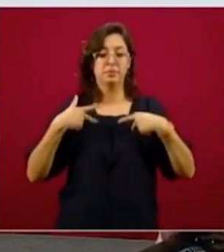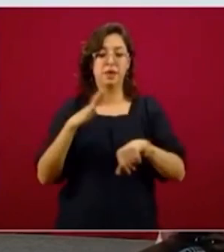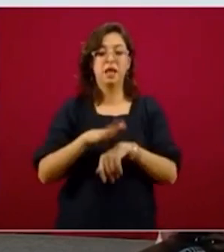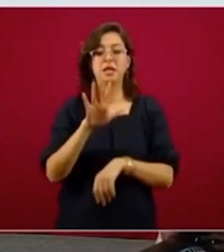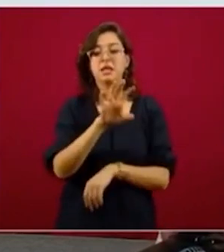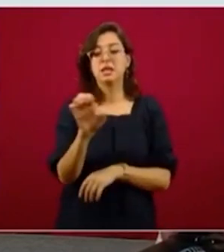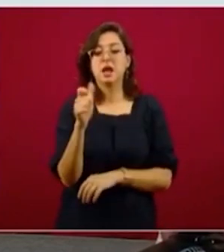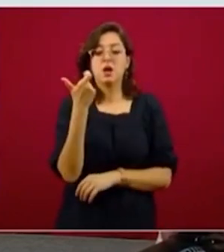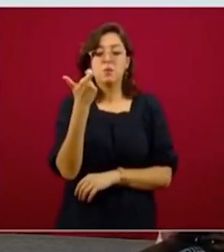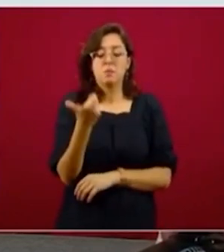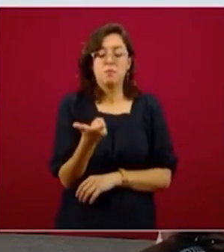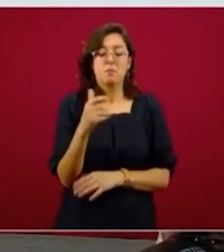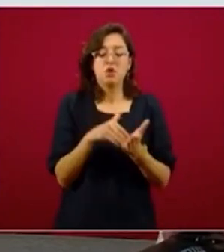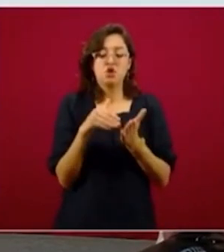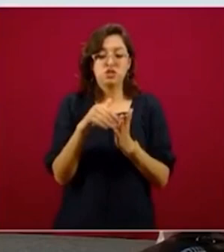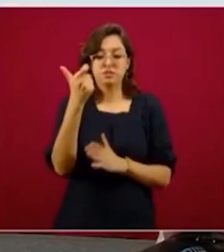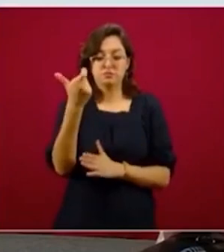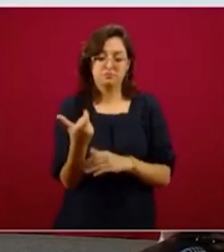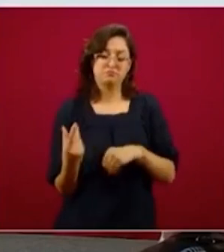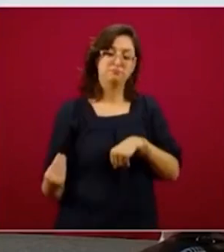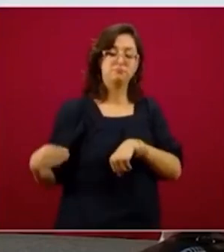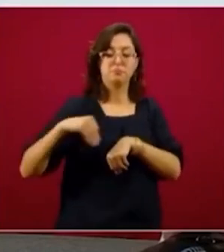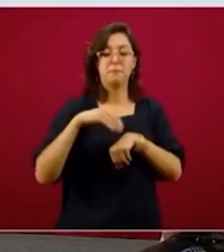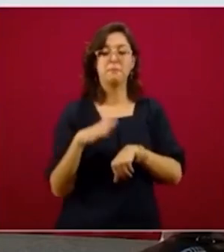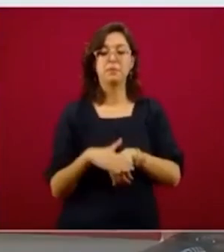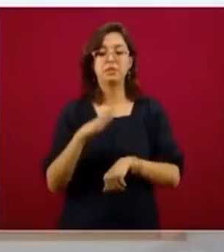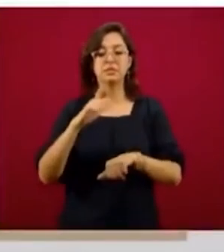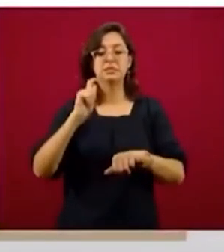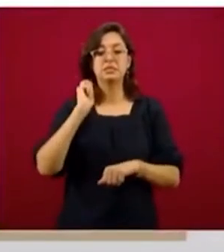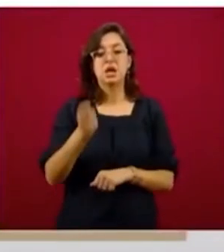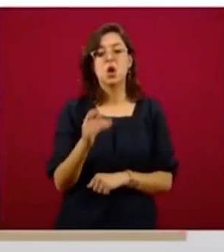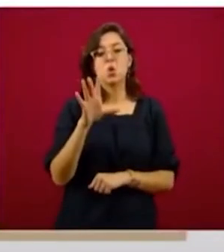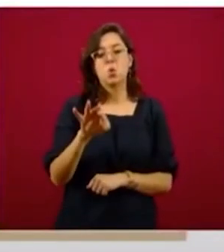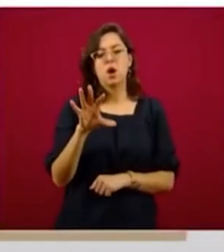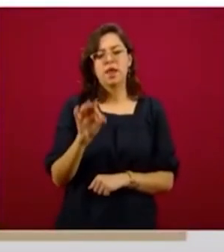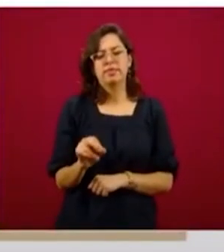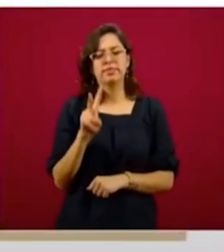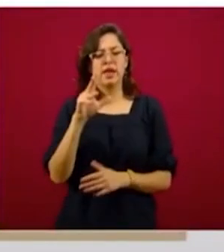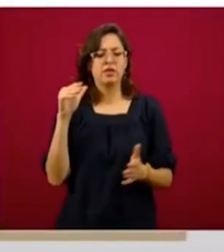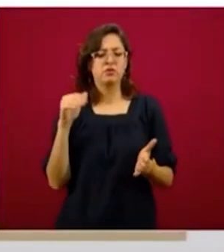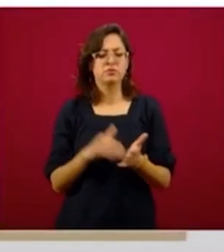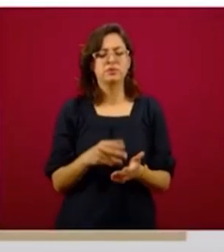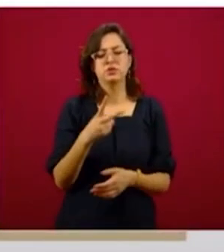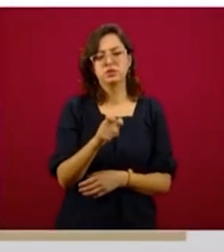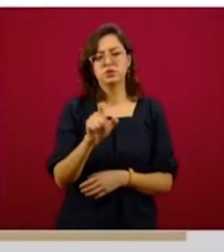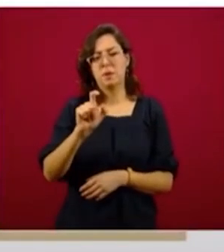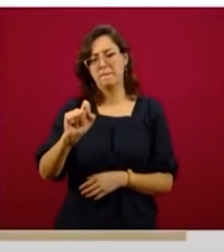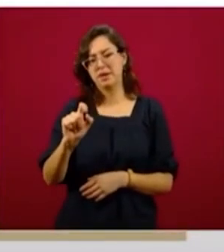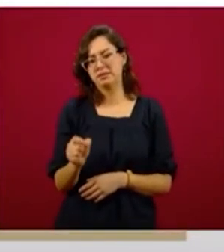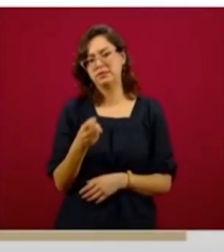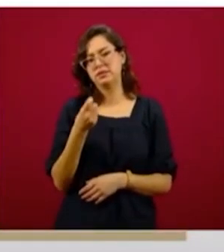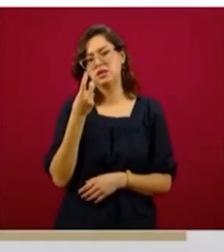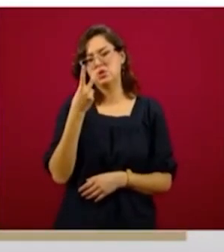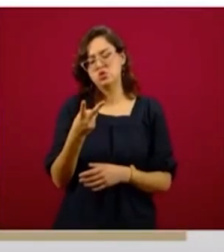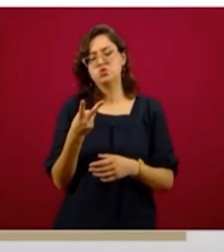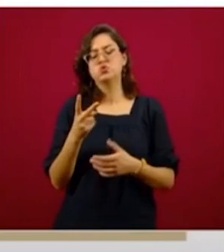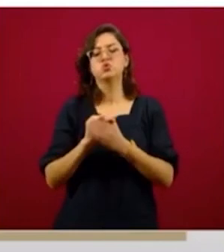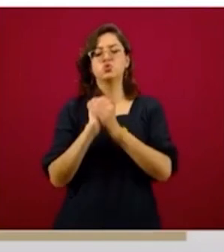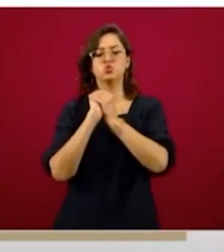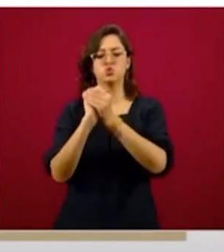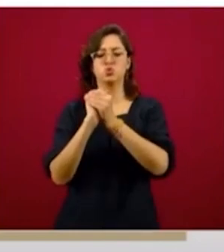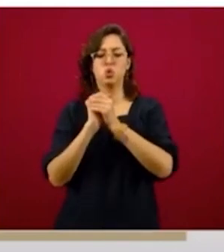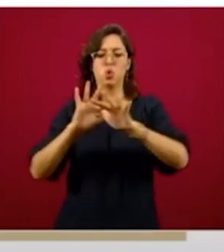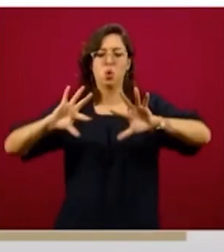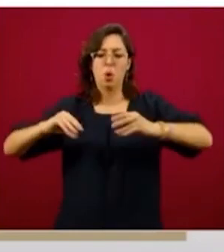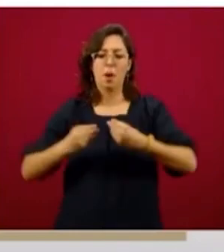500 millones de pesos, que es decir, son 42 mil 222 préstamos que se van a sortear, que significan